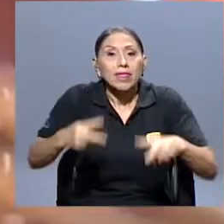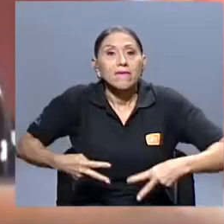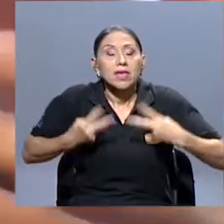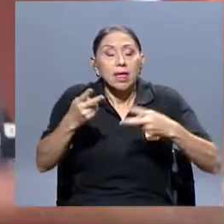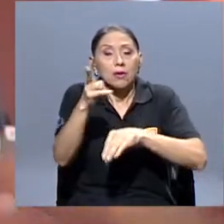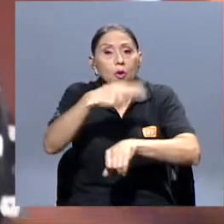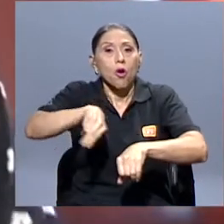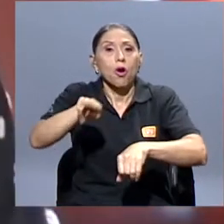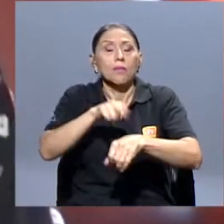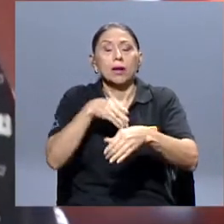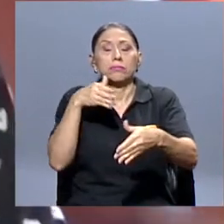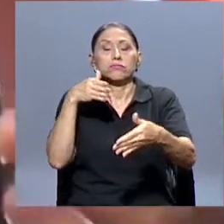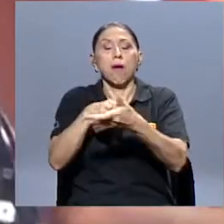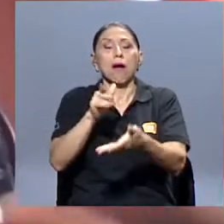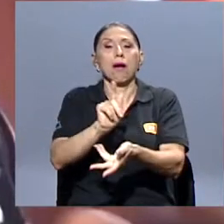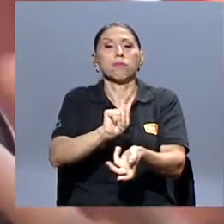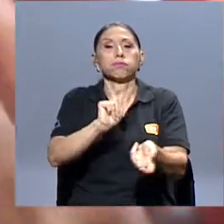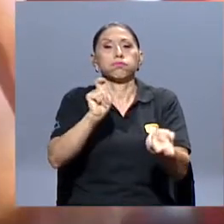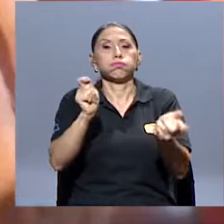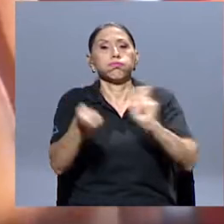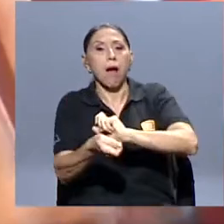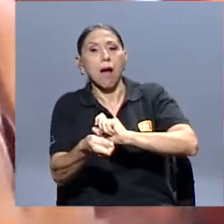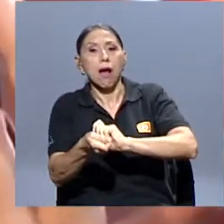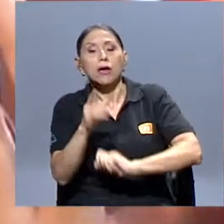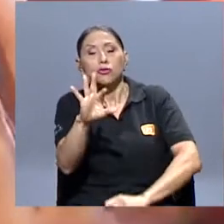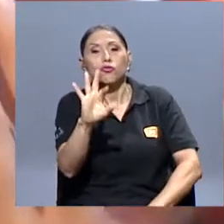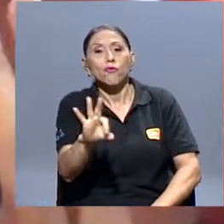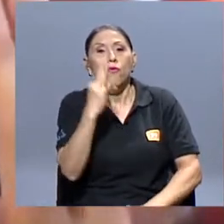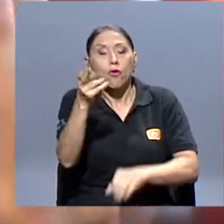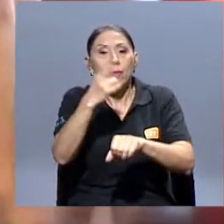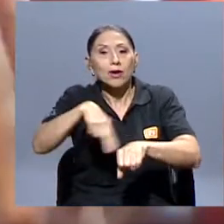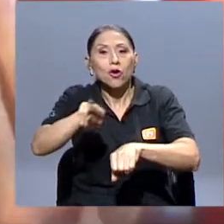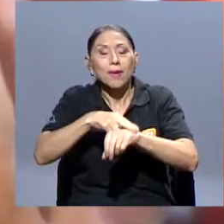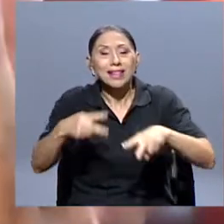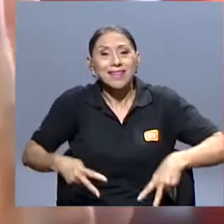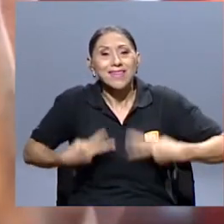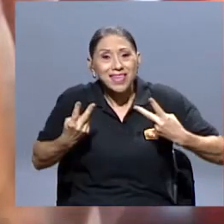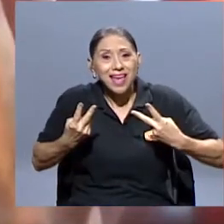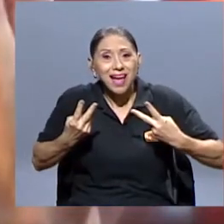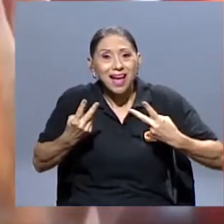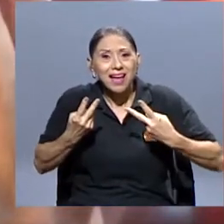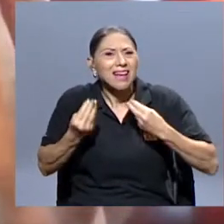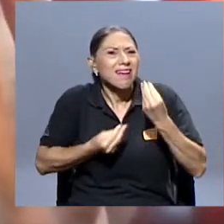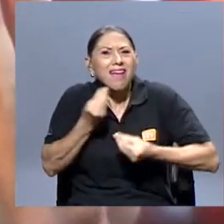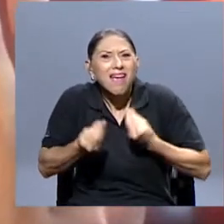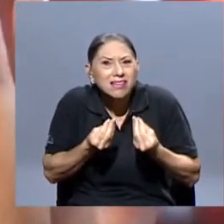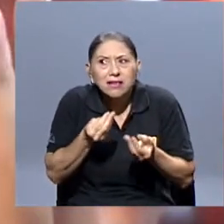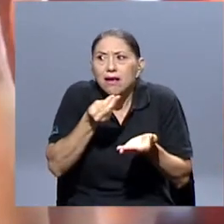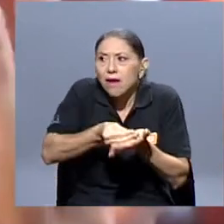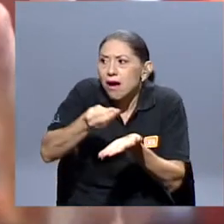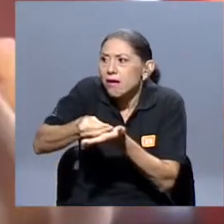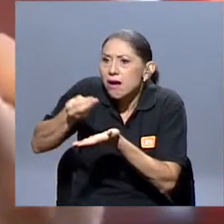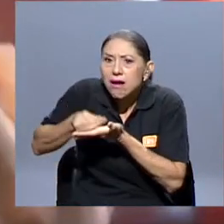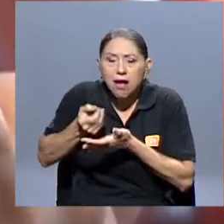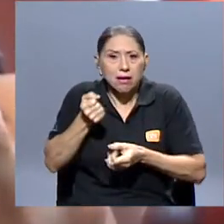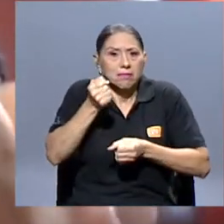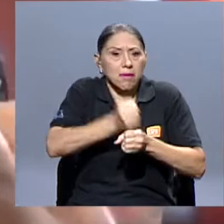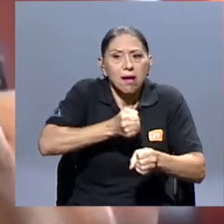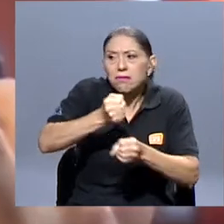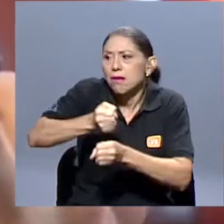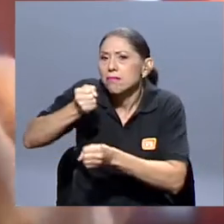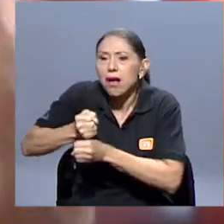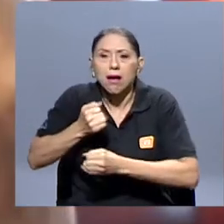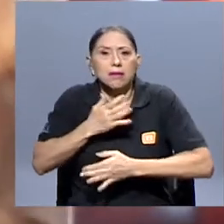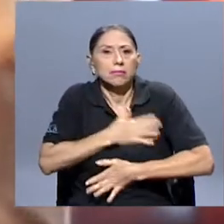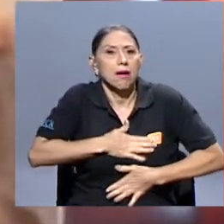vida, y su forma normal de vida está relacionada al consumo, al traslado al trabajo y a la